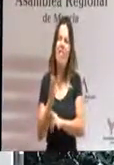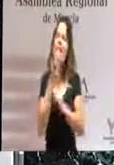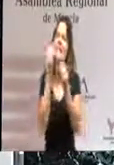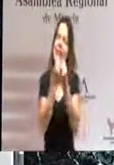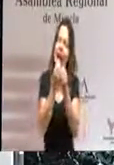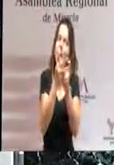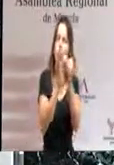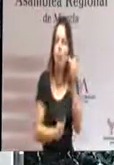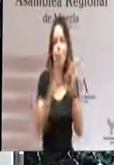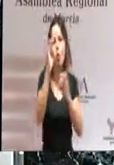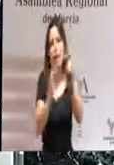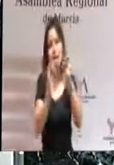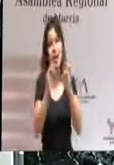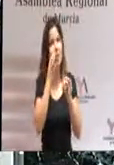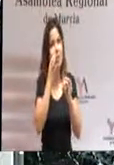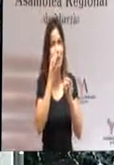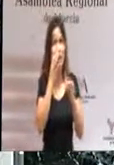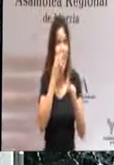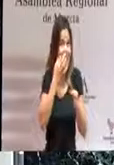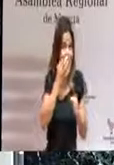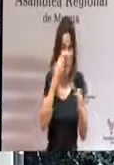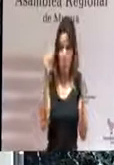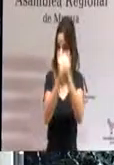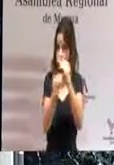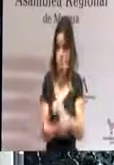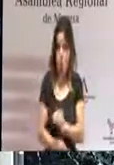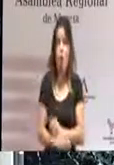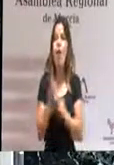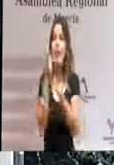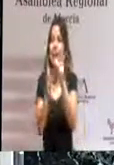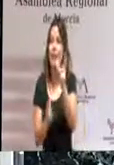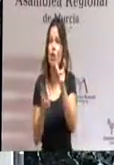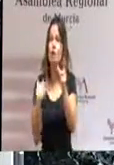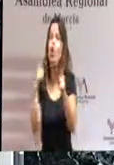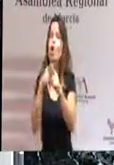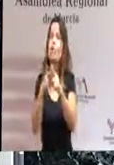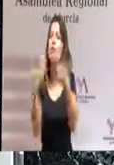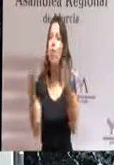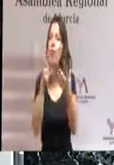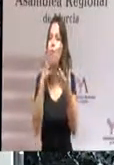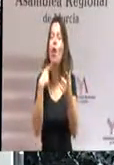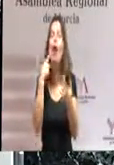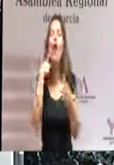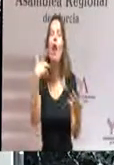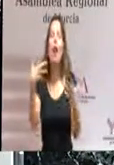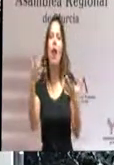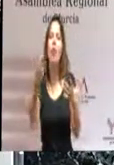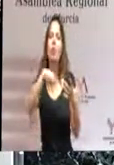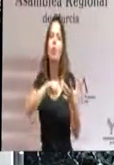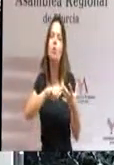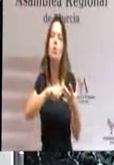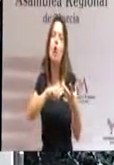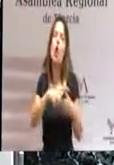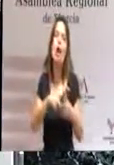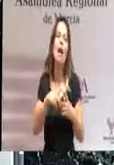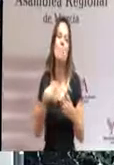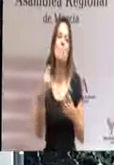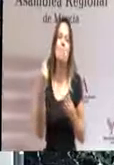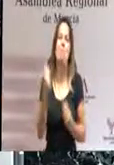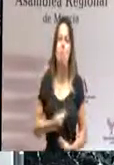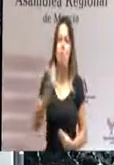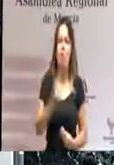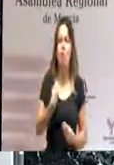y porcentajes que no se asemejan con la realidad, unos datos destinados a denostar nuestro excelente sistema